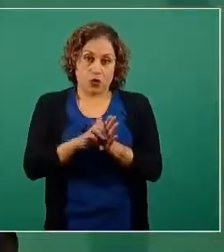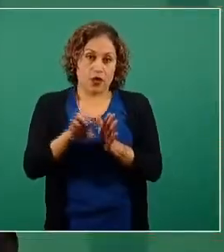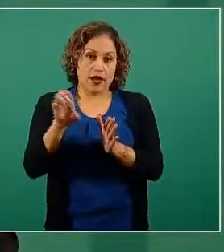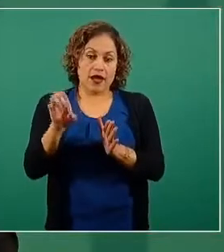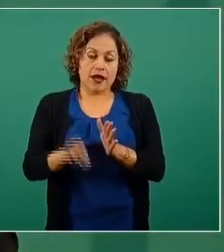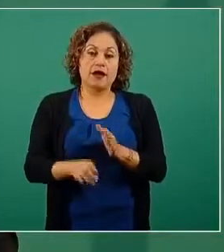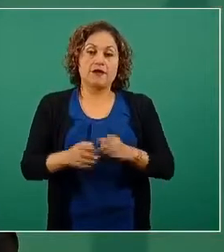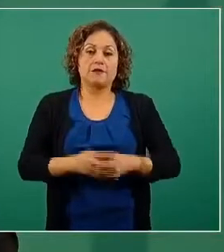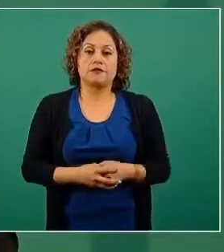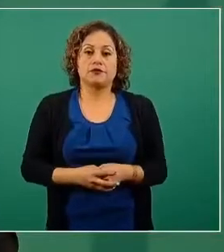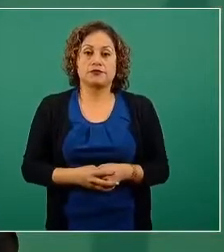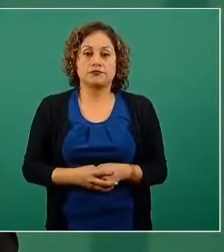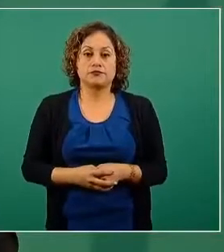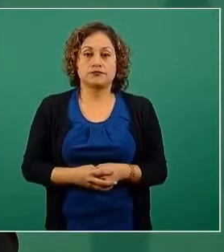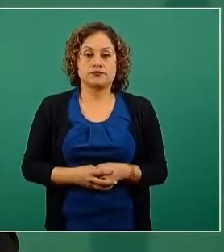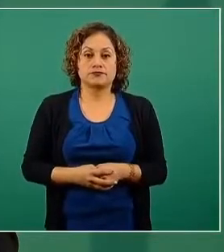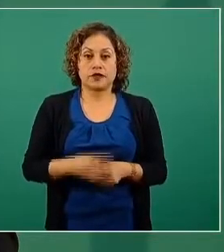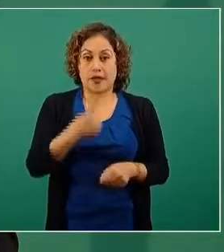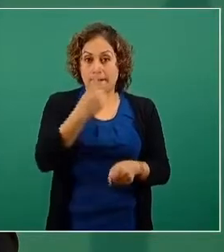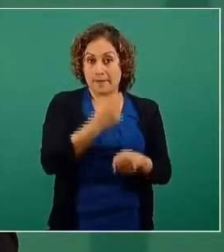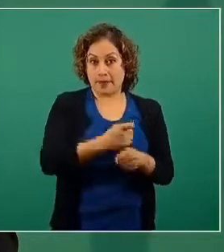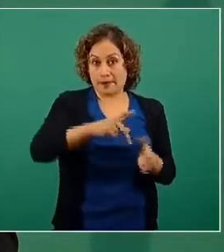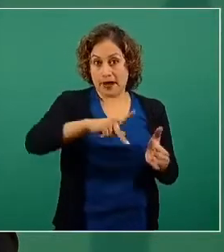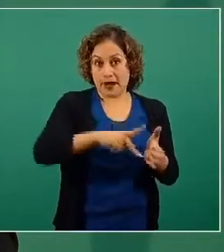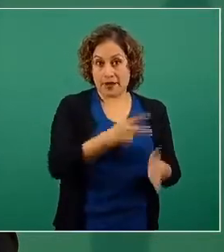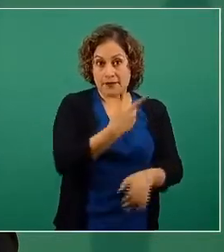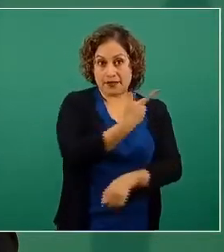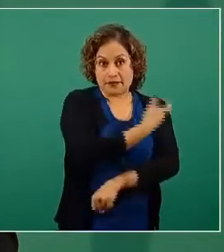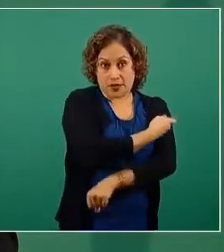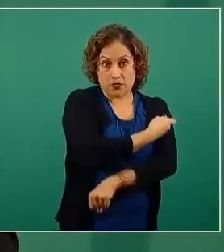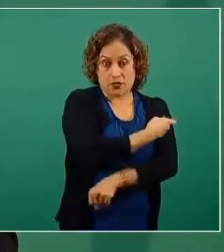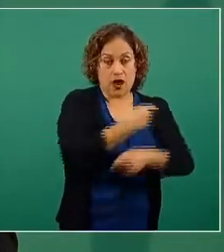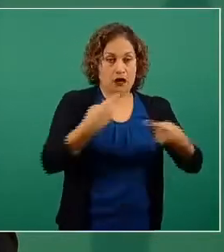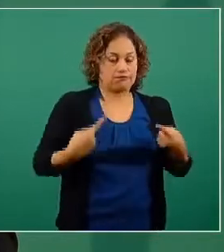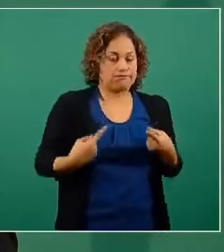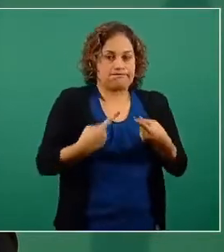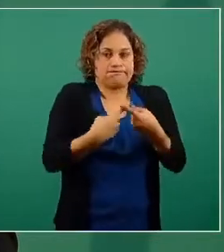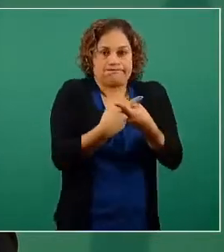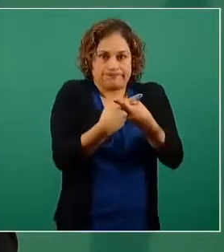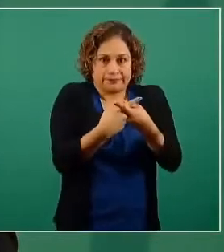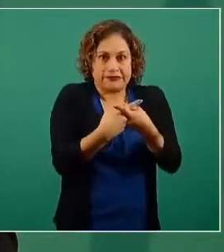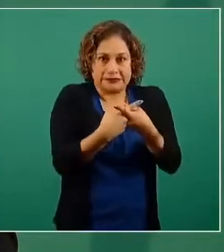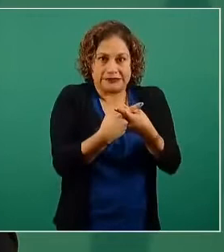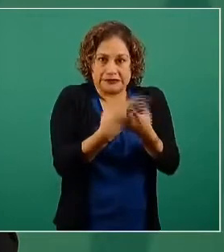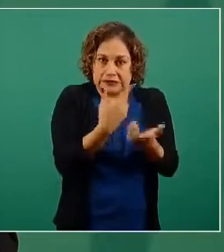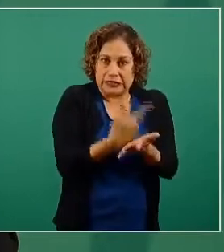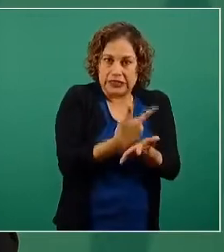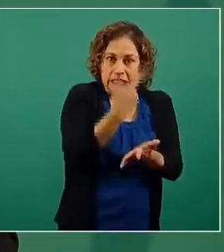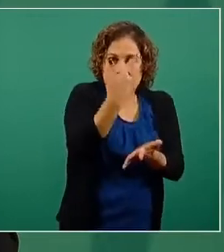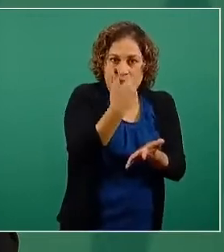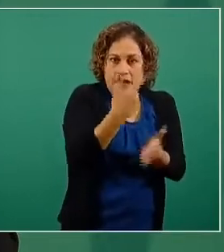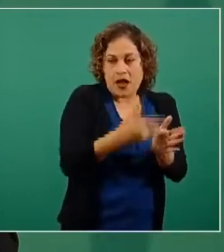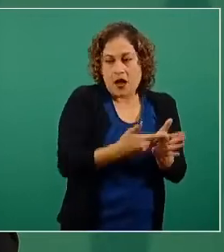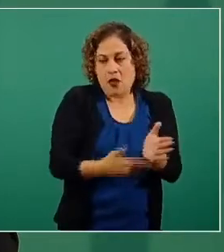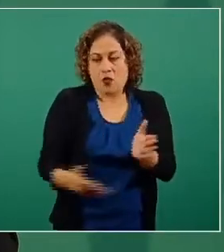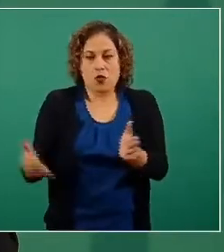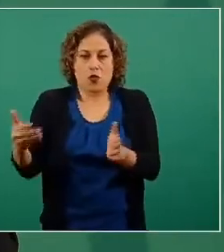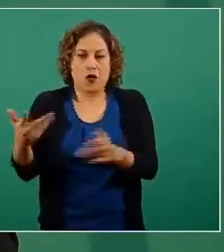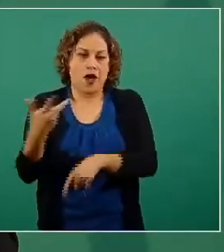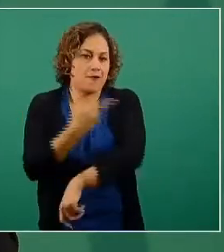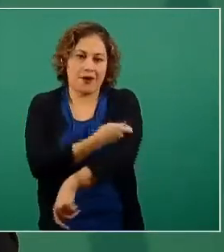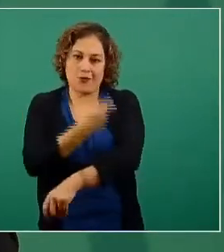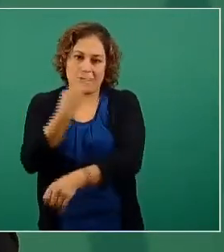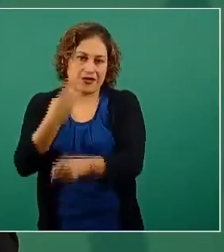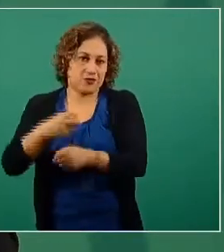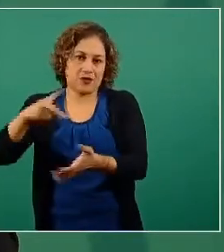podrías vacunar a una persona que recibió una primera dosis y presentó una ESAVI grave. ¿no? Okay. Esa sería como